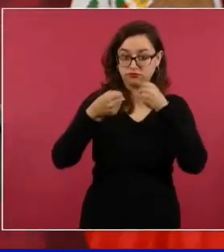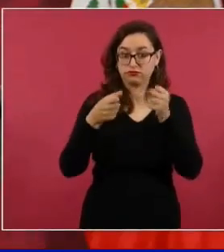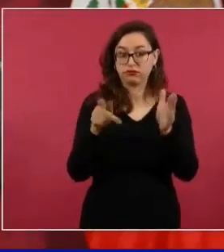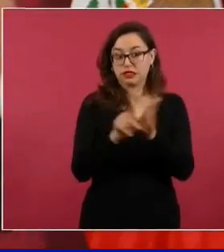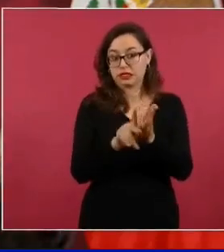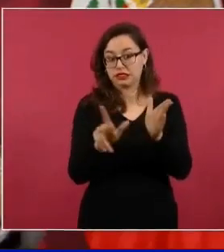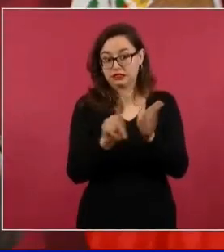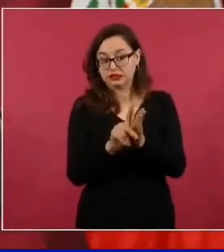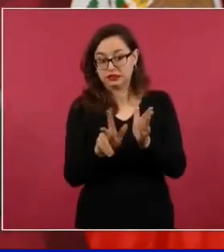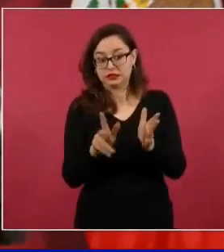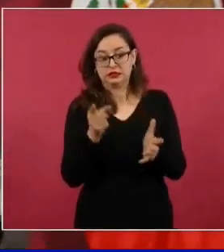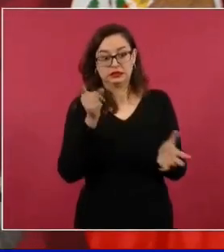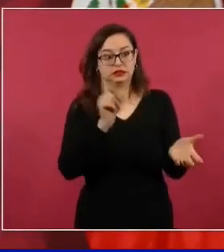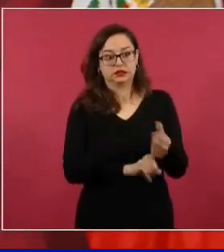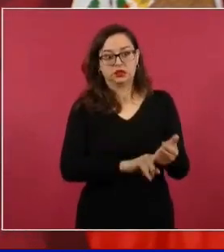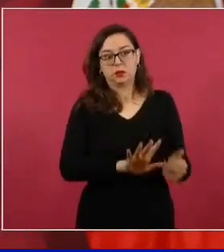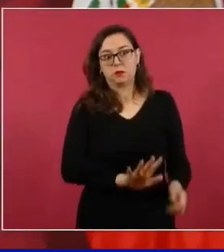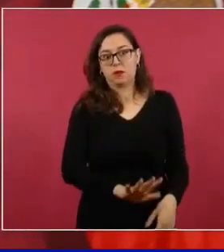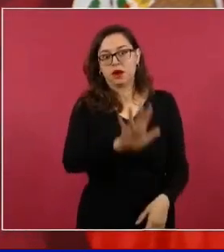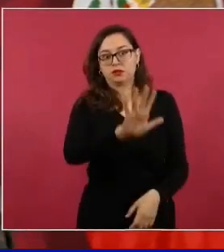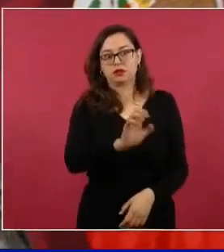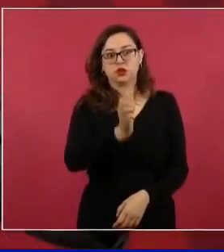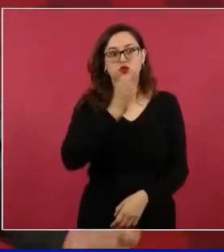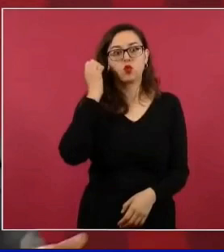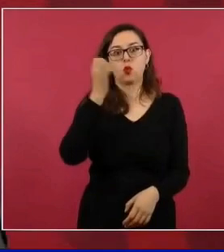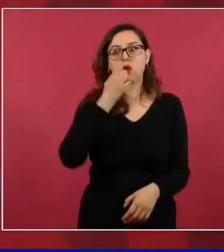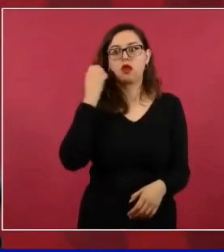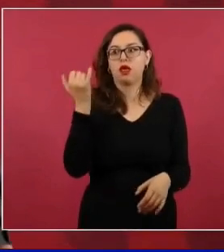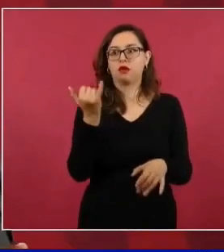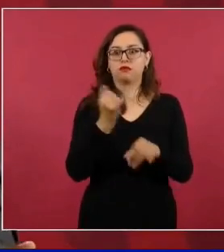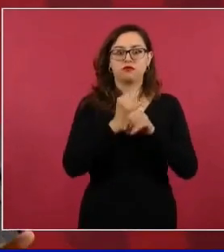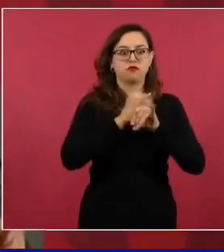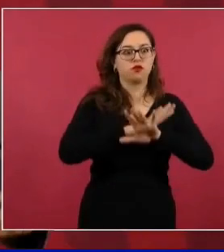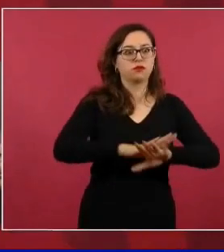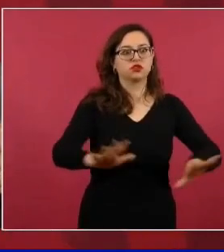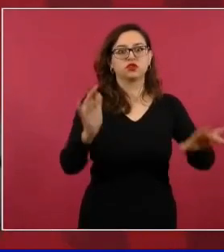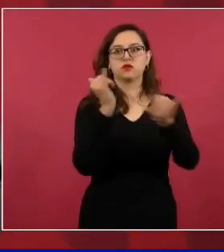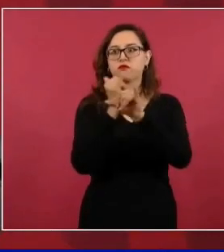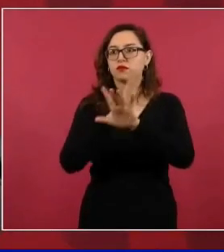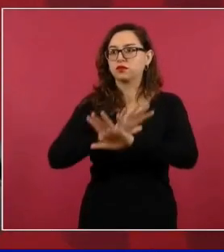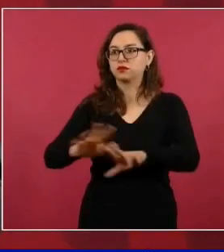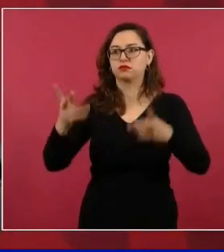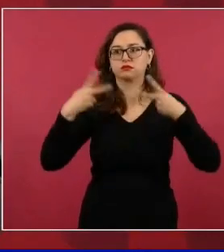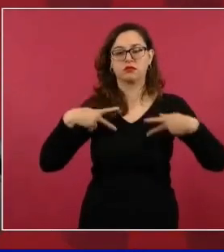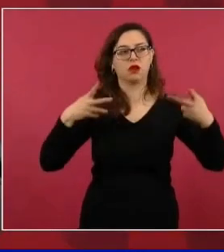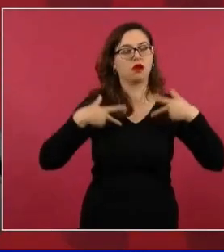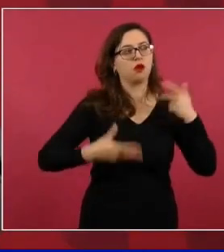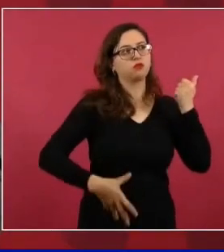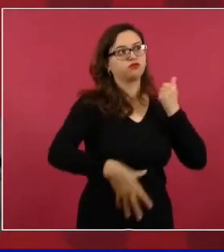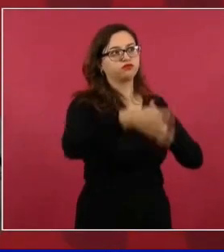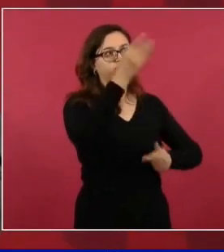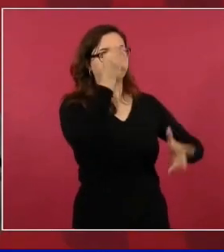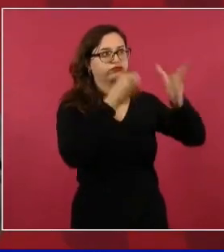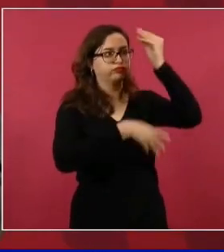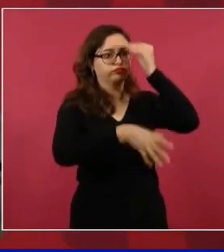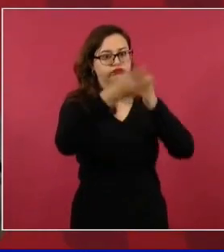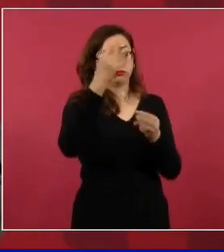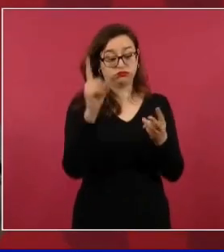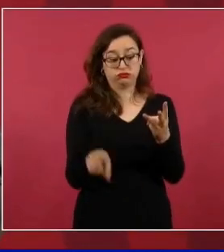la gran escuela para la formación de los ciudadanos, y el Poder Judicial,